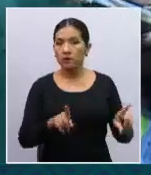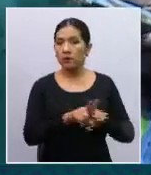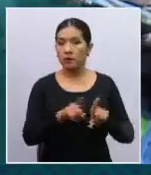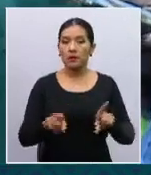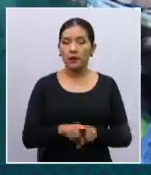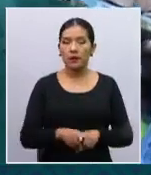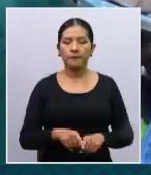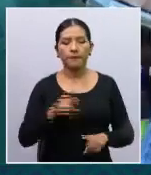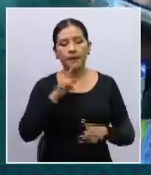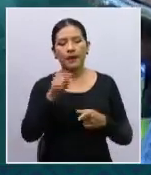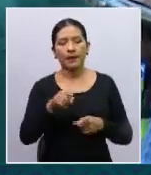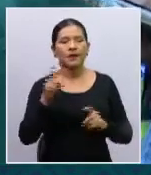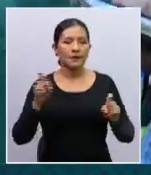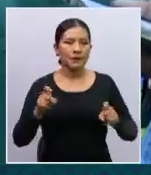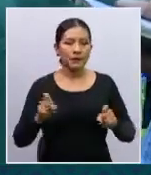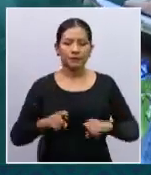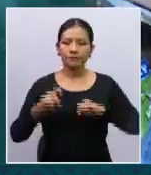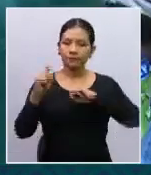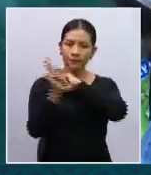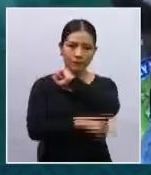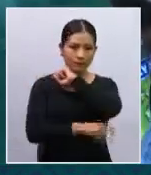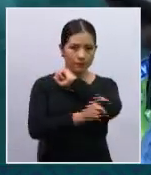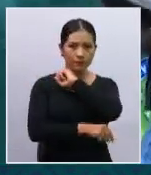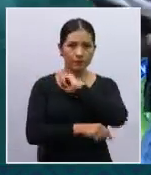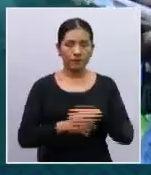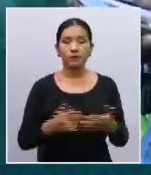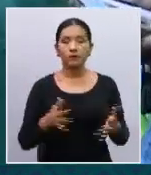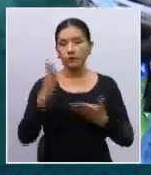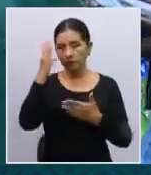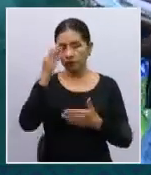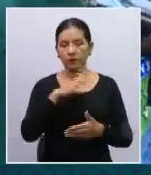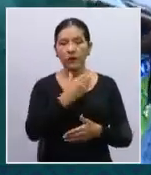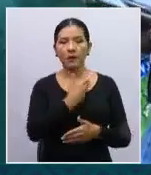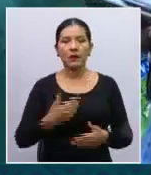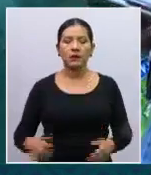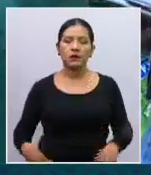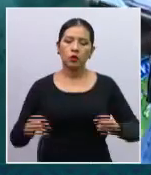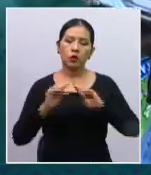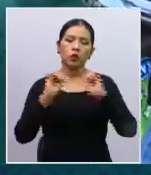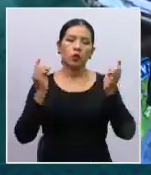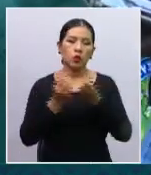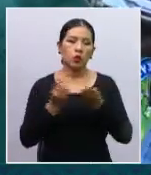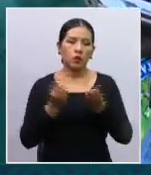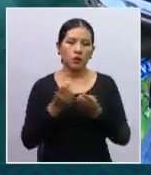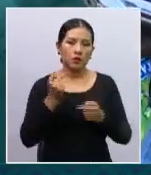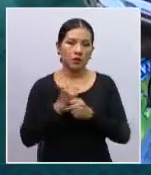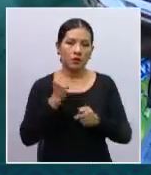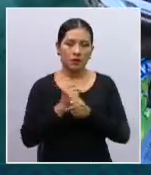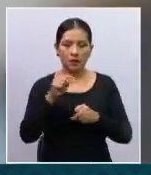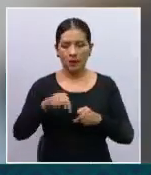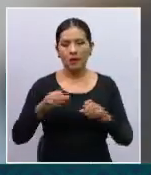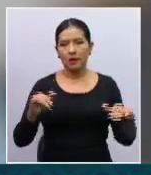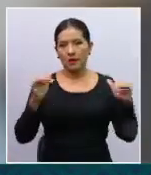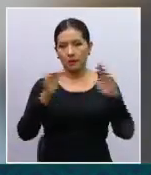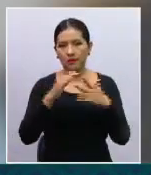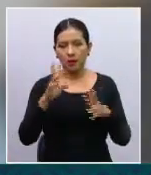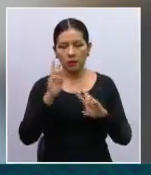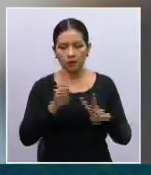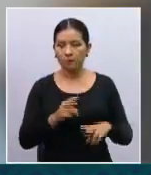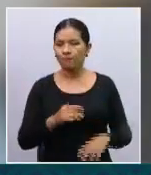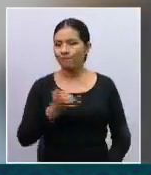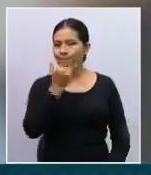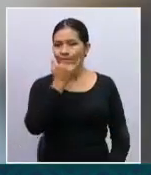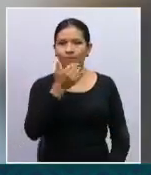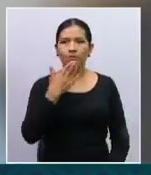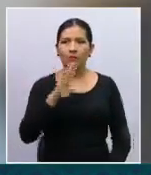entonces esto se tiene que sancionar. De esa manera, el presidente de la Brigada Parlamentaria de la Paz, Zacarías Laura, calificó de silencio cómplice